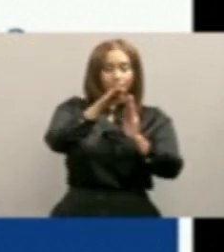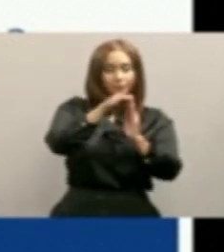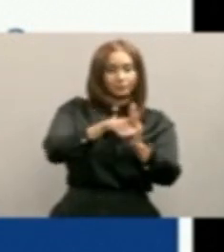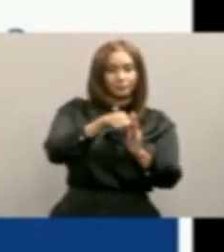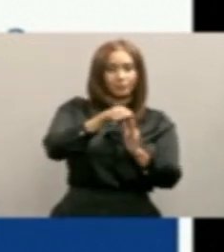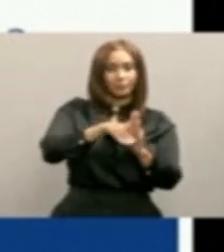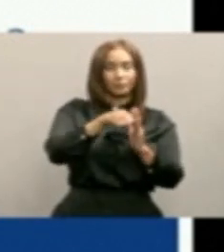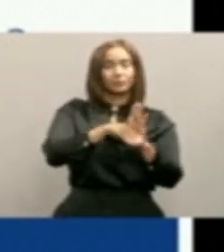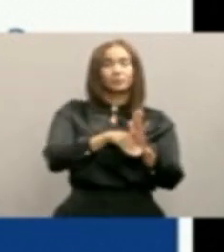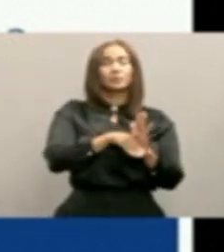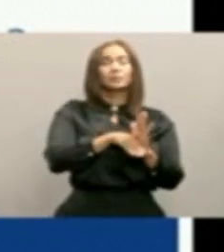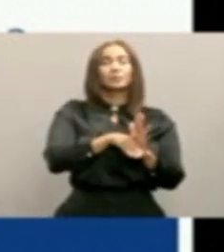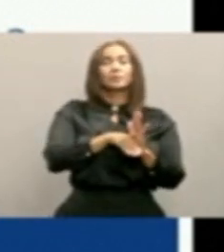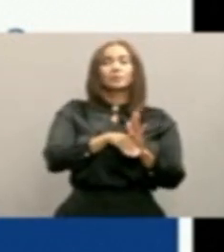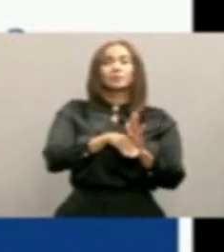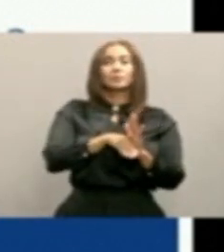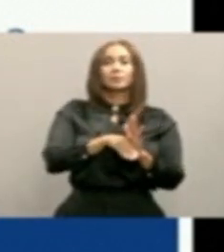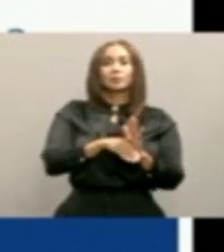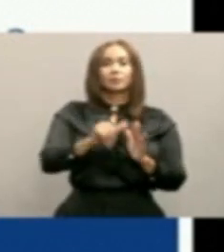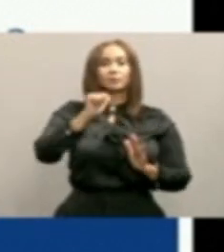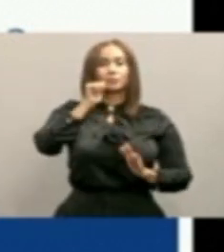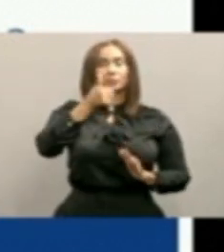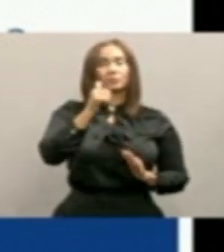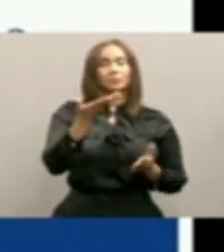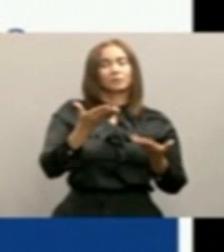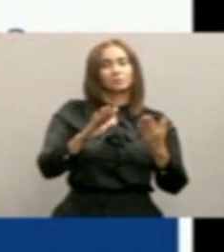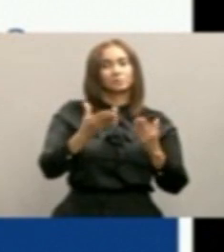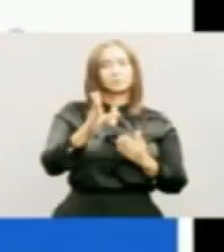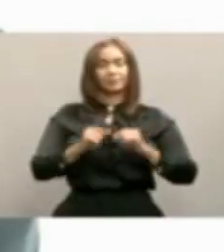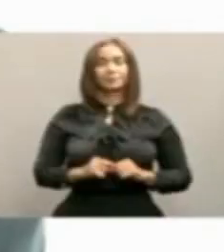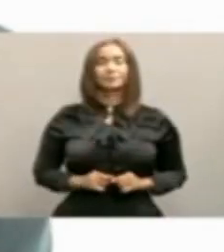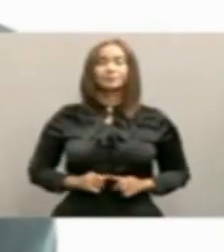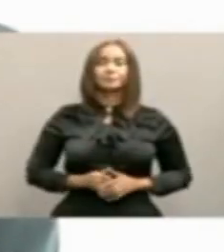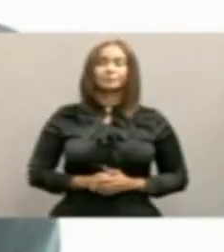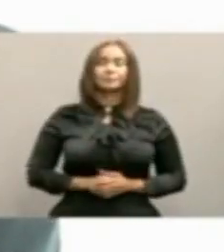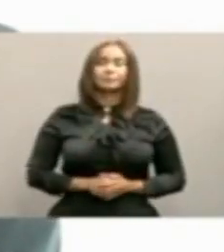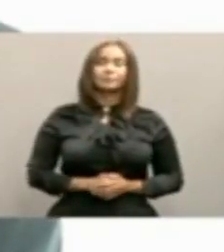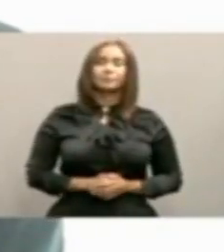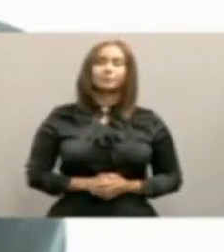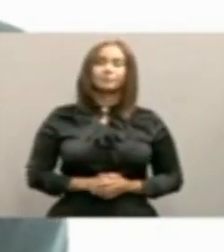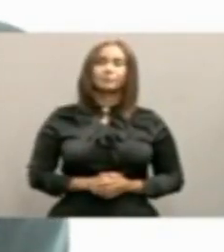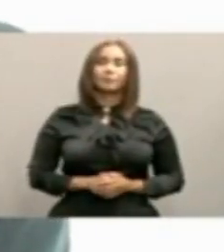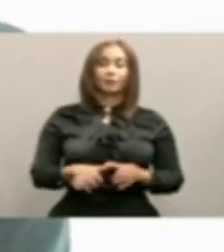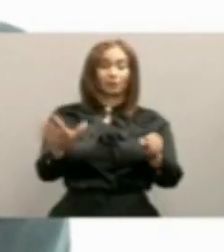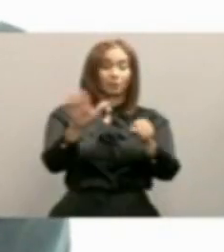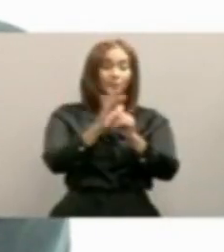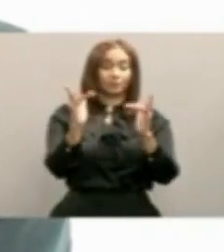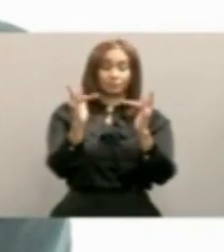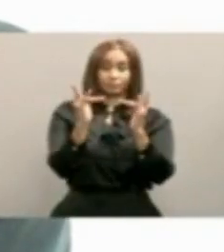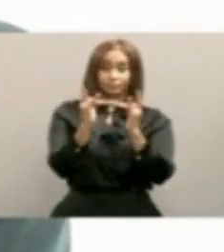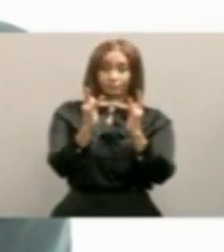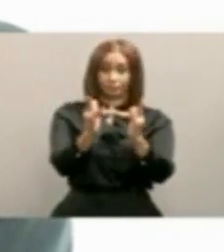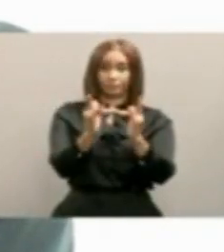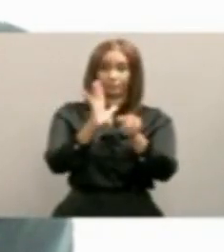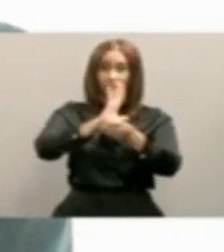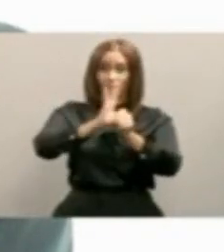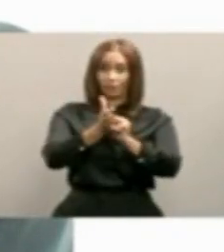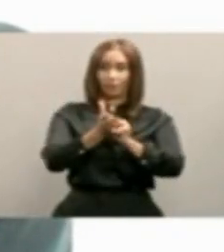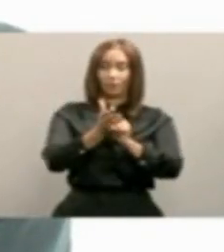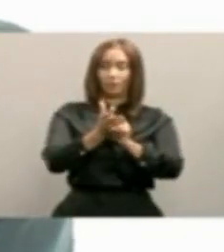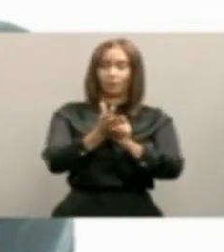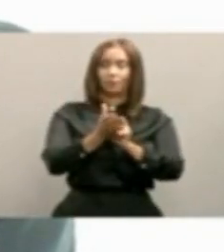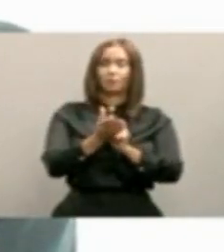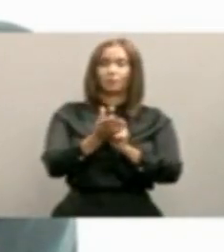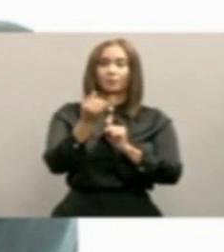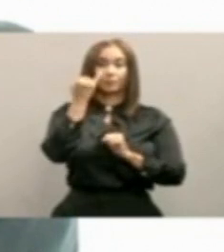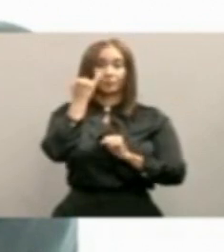ha reducido a tasa diaria de alrededor del 16%. La ocupación de camas por COVID a nivel del